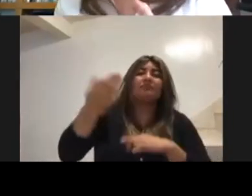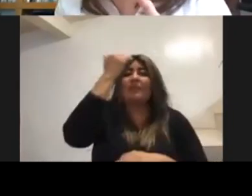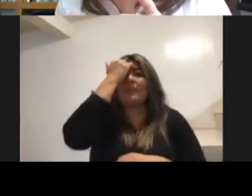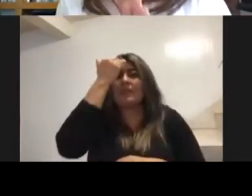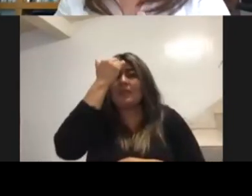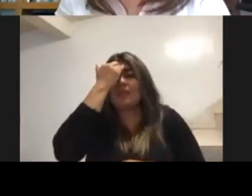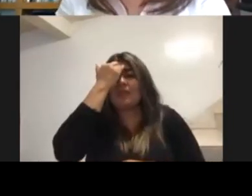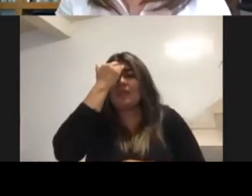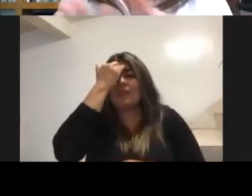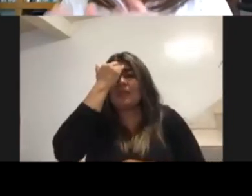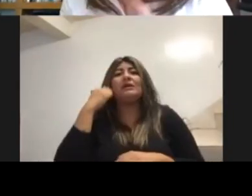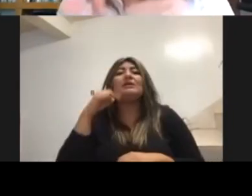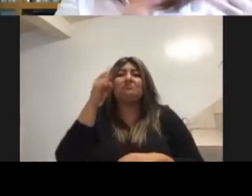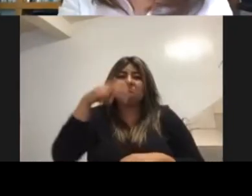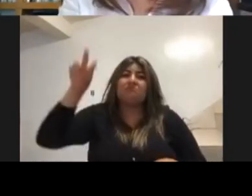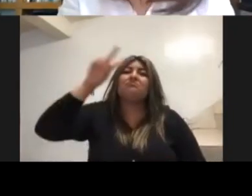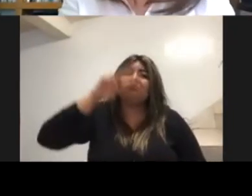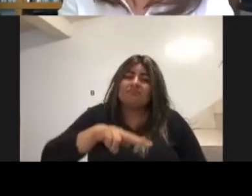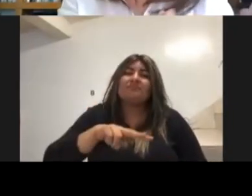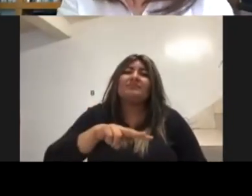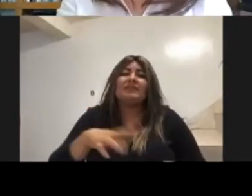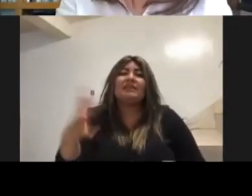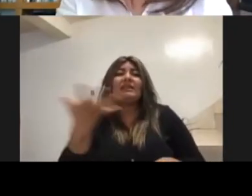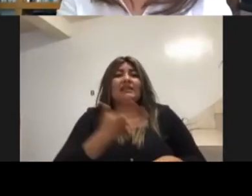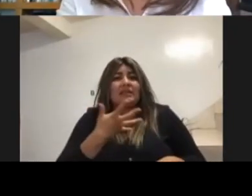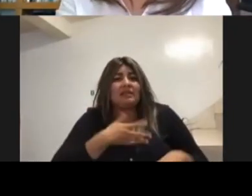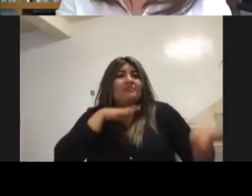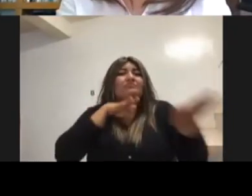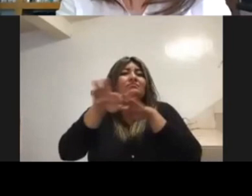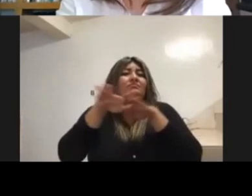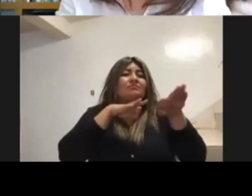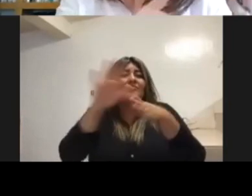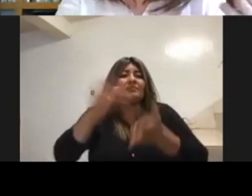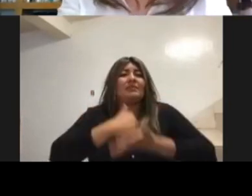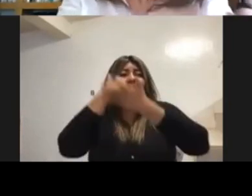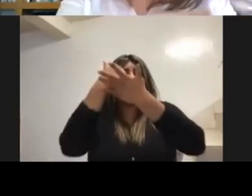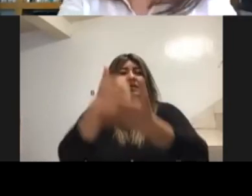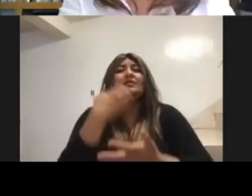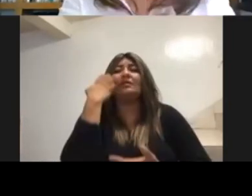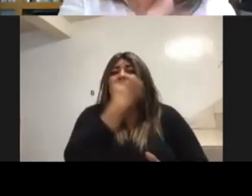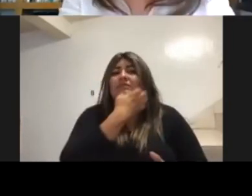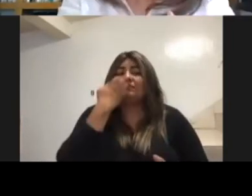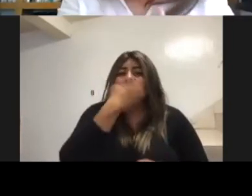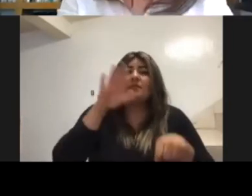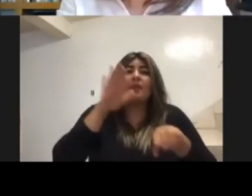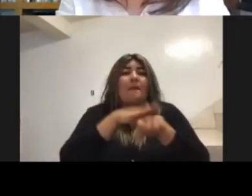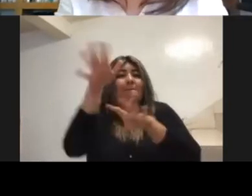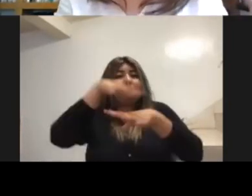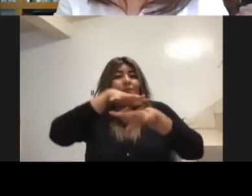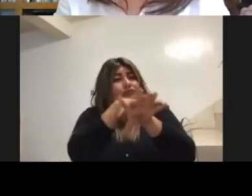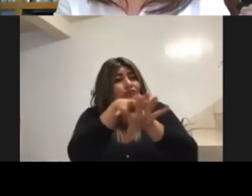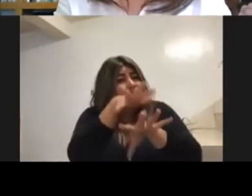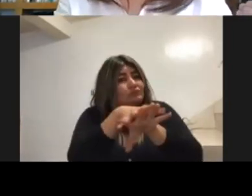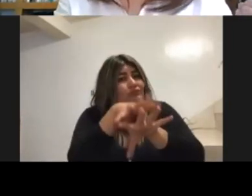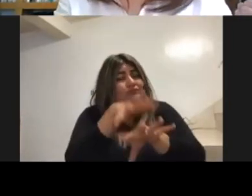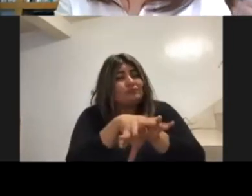es cierto que tenemos que trabajar a favor de que haya una escuela cada vez más incluyente o inclusiva, como le querramos